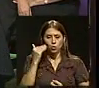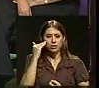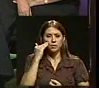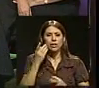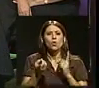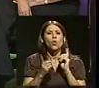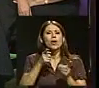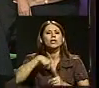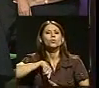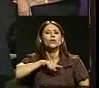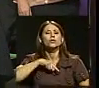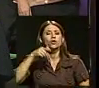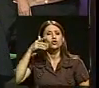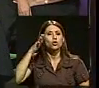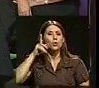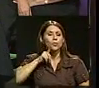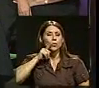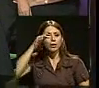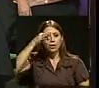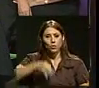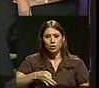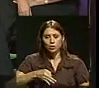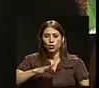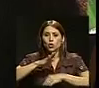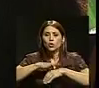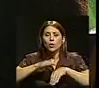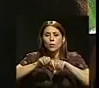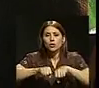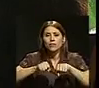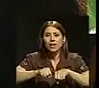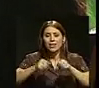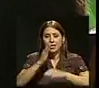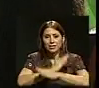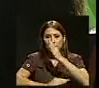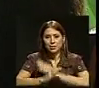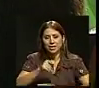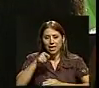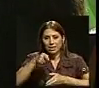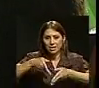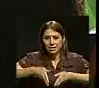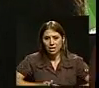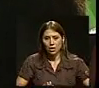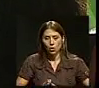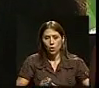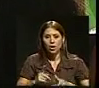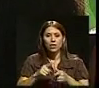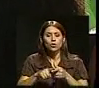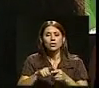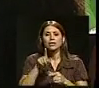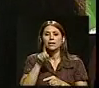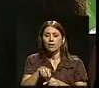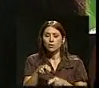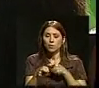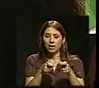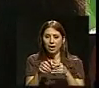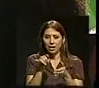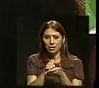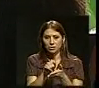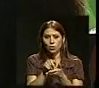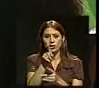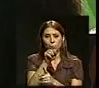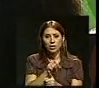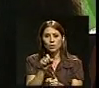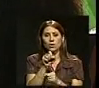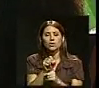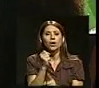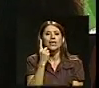posible discapacidad que ese hijo o hija va a tener. Entonces tenemos que manejar esas dos cosas. Como te decía anteriormente, es una situación